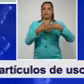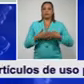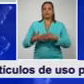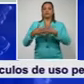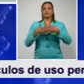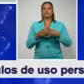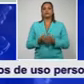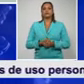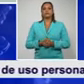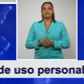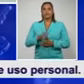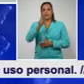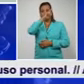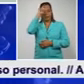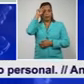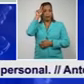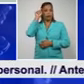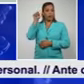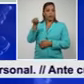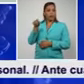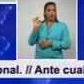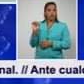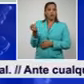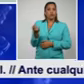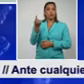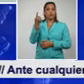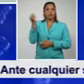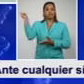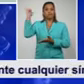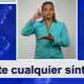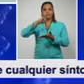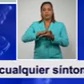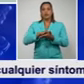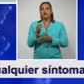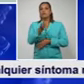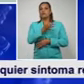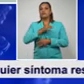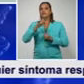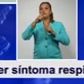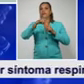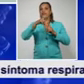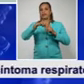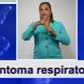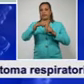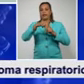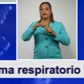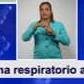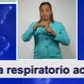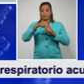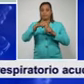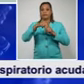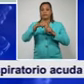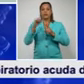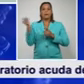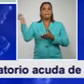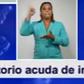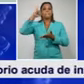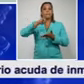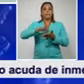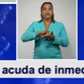Santi Espíritu se diagnostica un caso importado en el municipio Trinidad, que es un viajero cubano procedente de